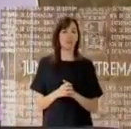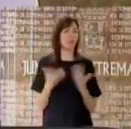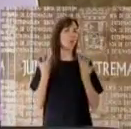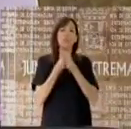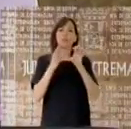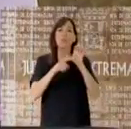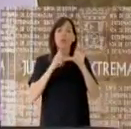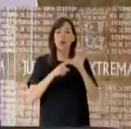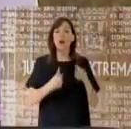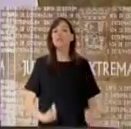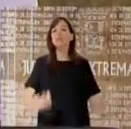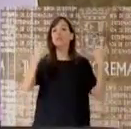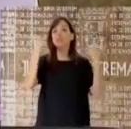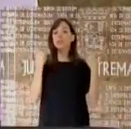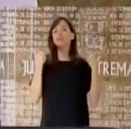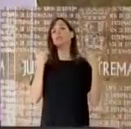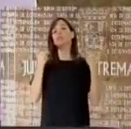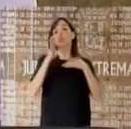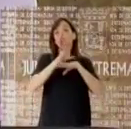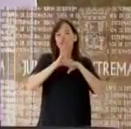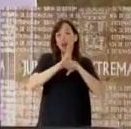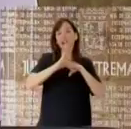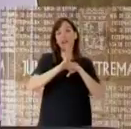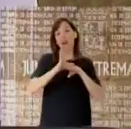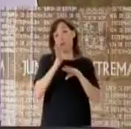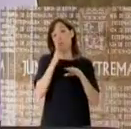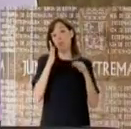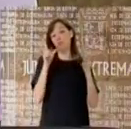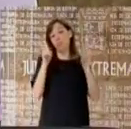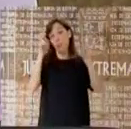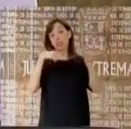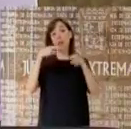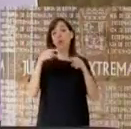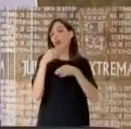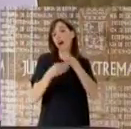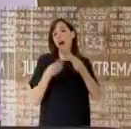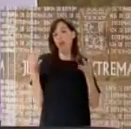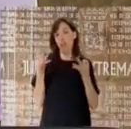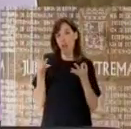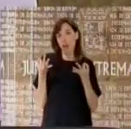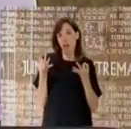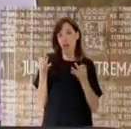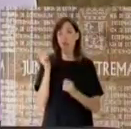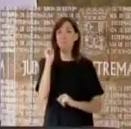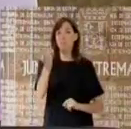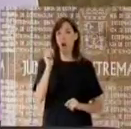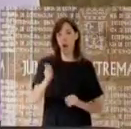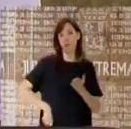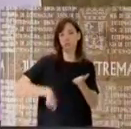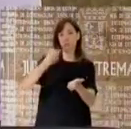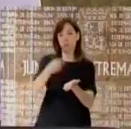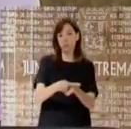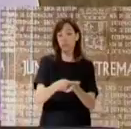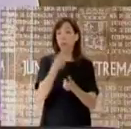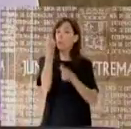Junta de Extremadura, en este caso la Consejería con competencia en materia de transporte? Pagarla. Y ahí están